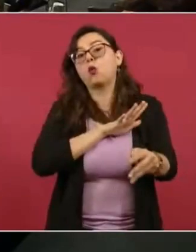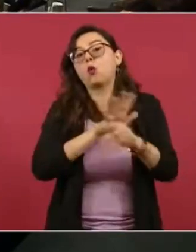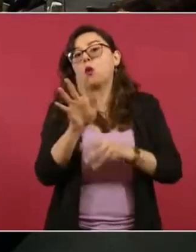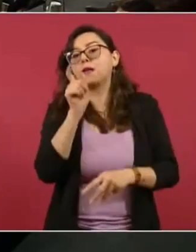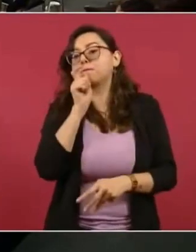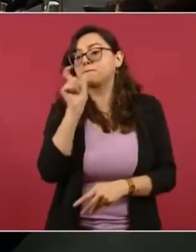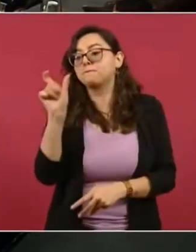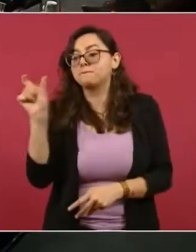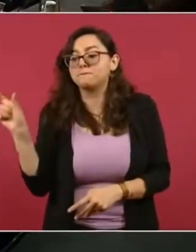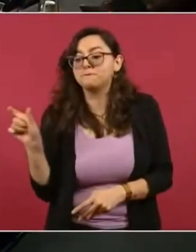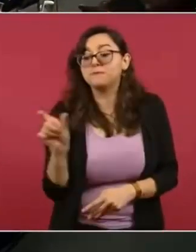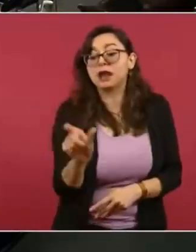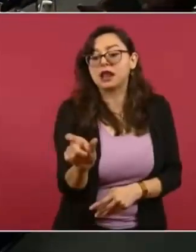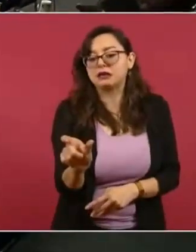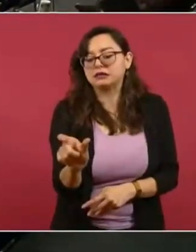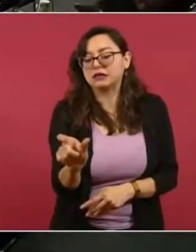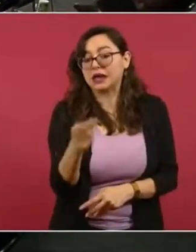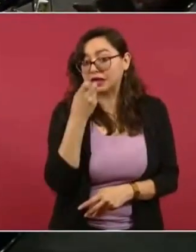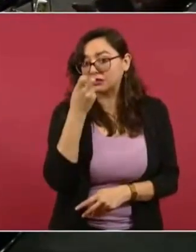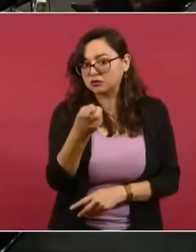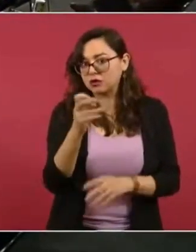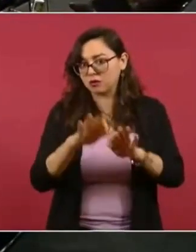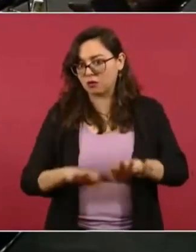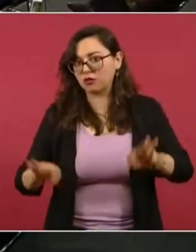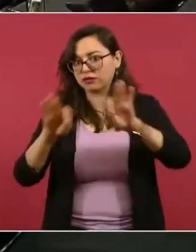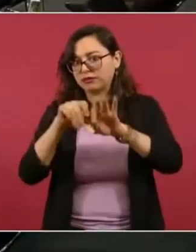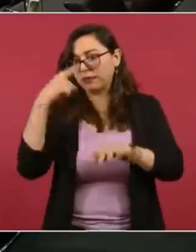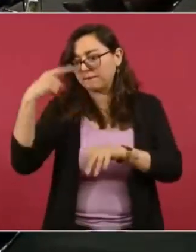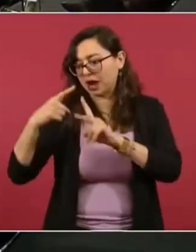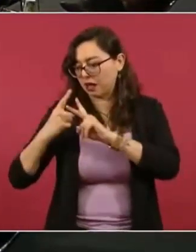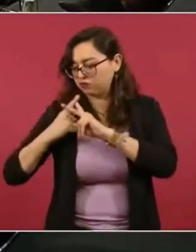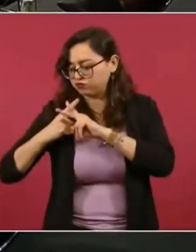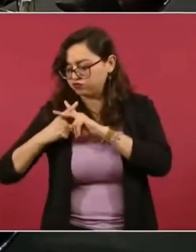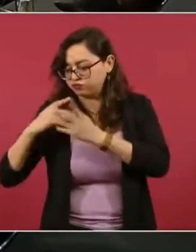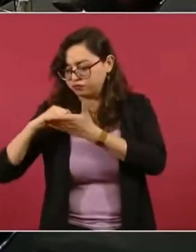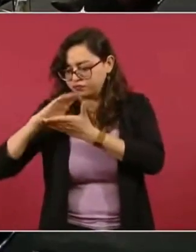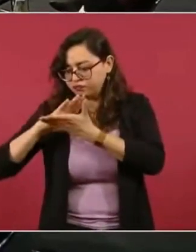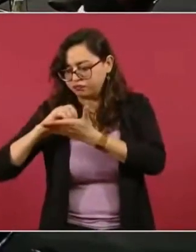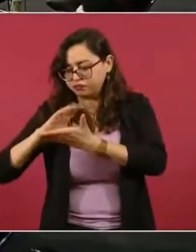se asesinaba a mujeres y eran homicidios